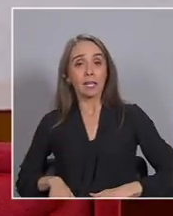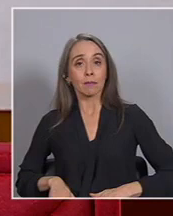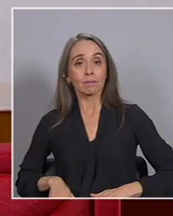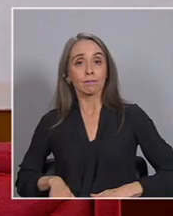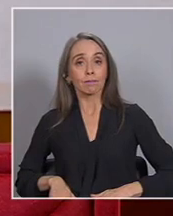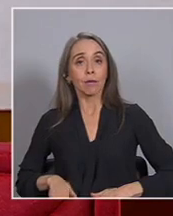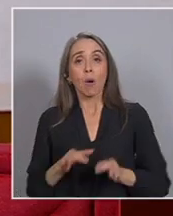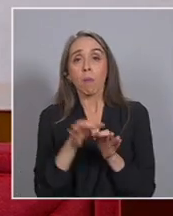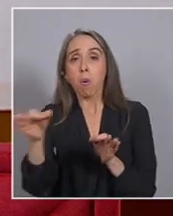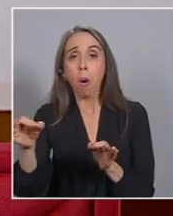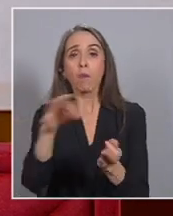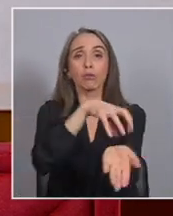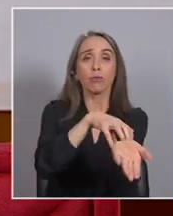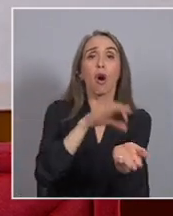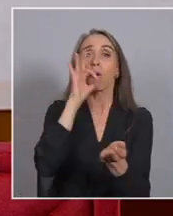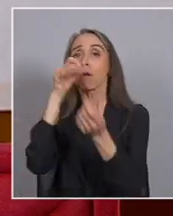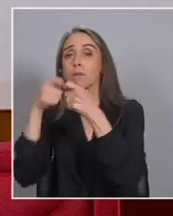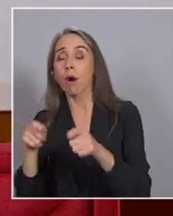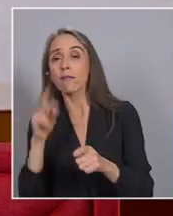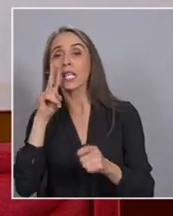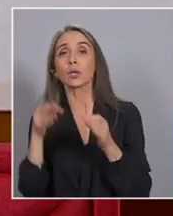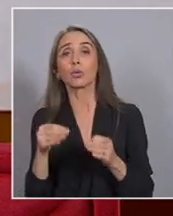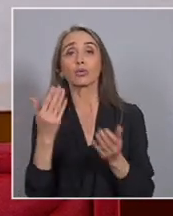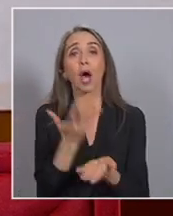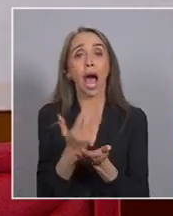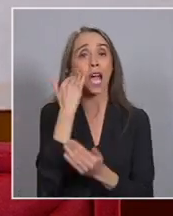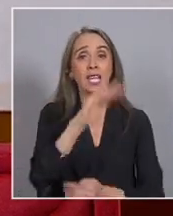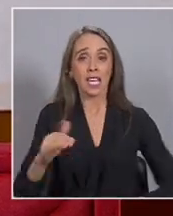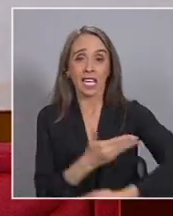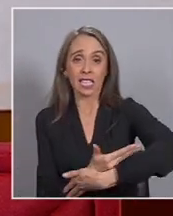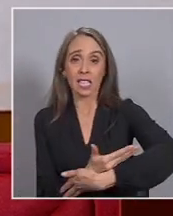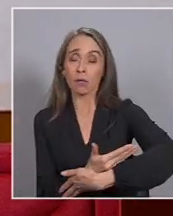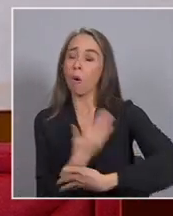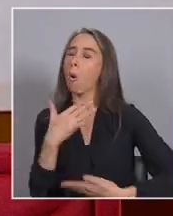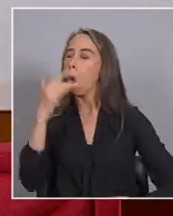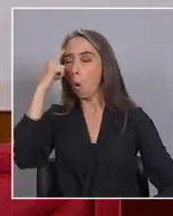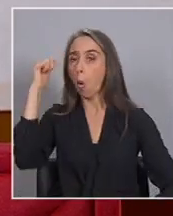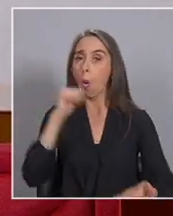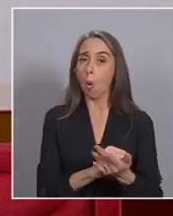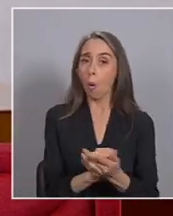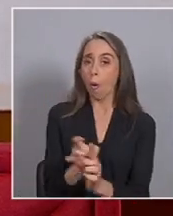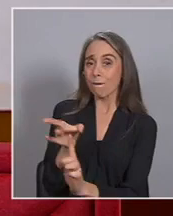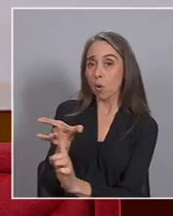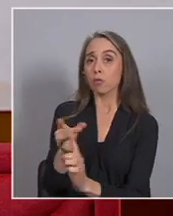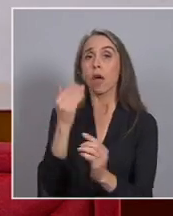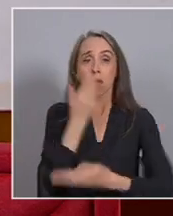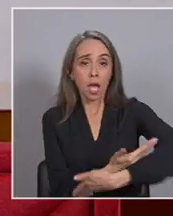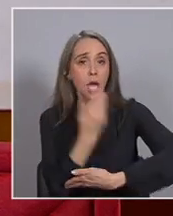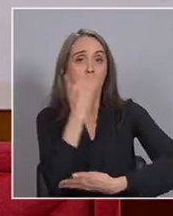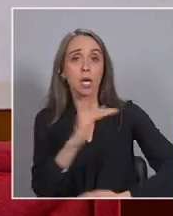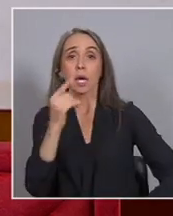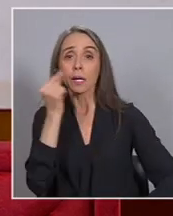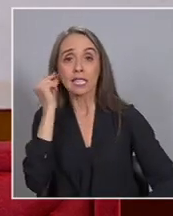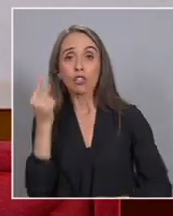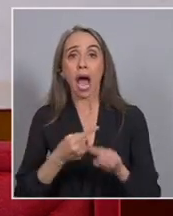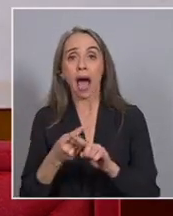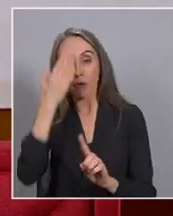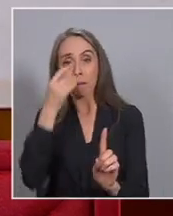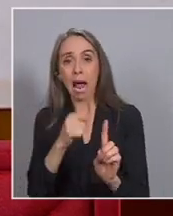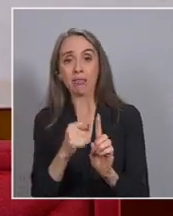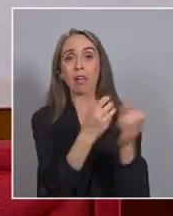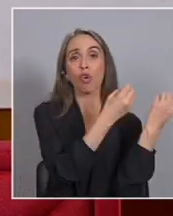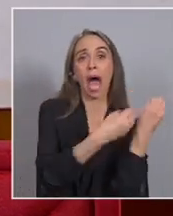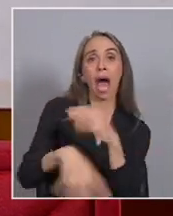determina injustamente que haya infancias brutalmente vulneradas. Niños y niñas que sufren abuso, maltrato y